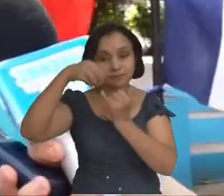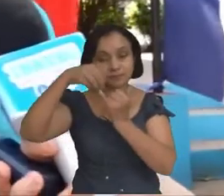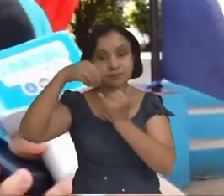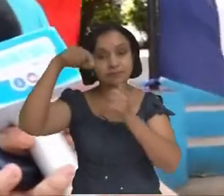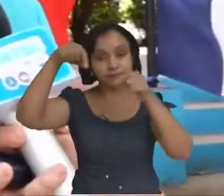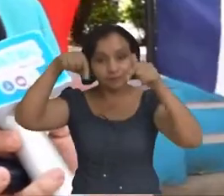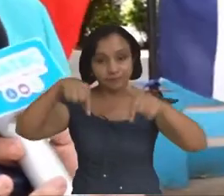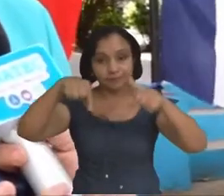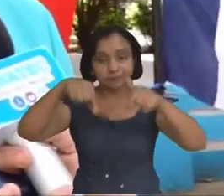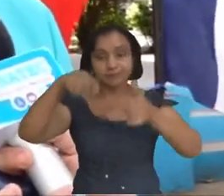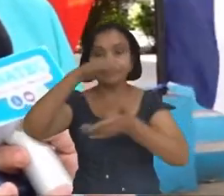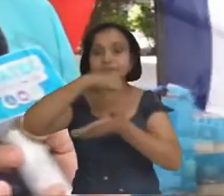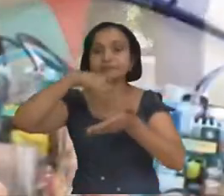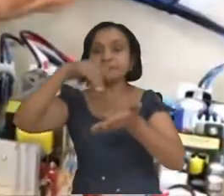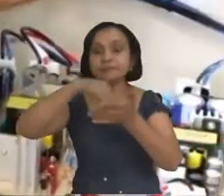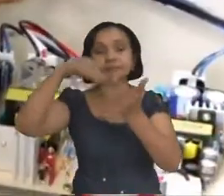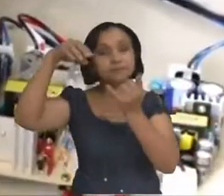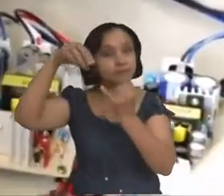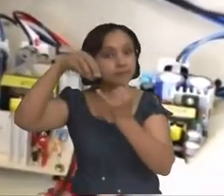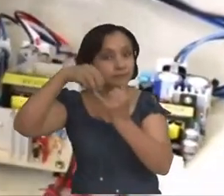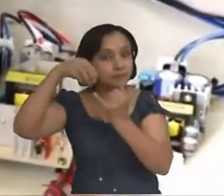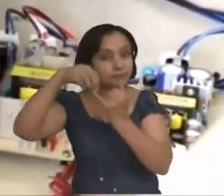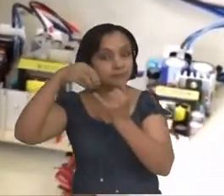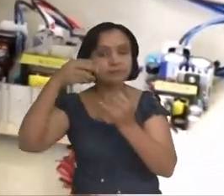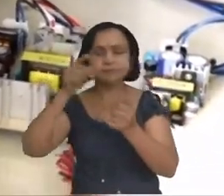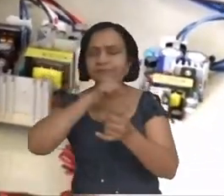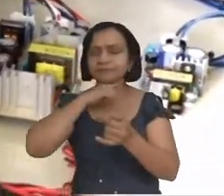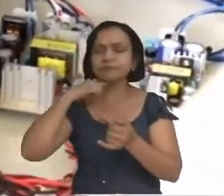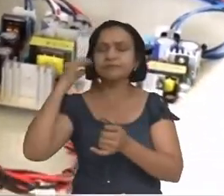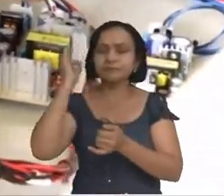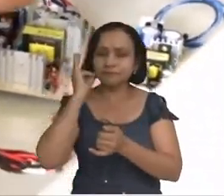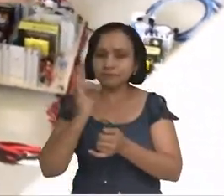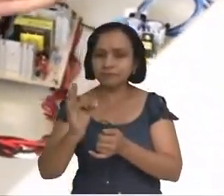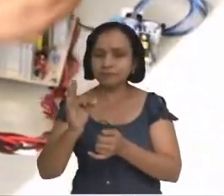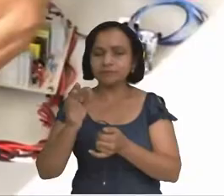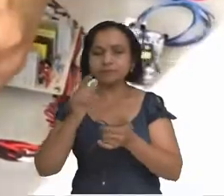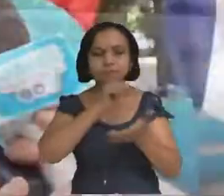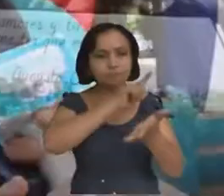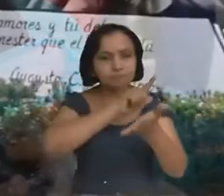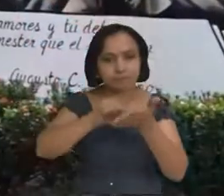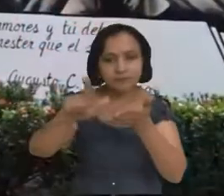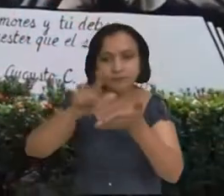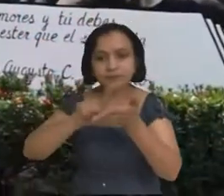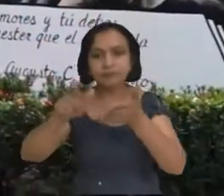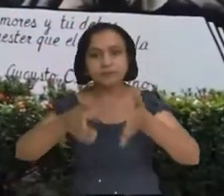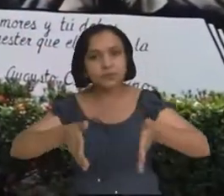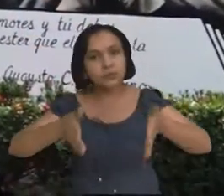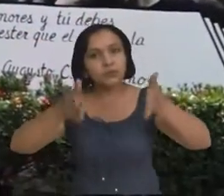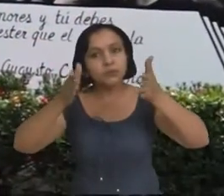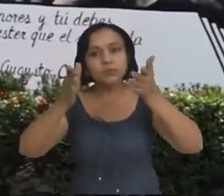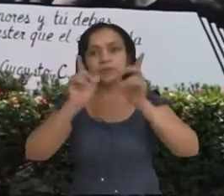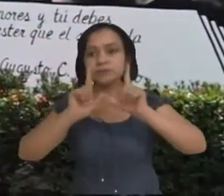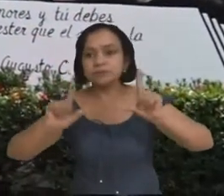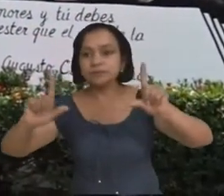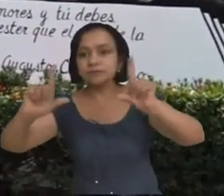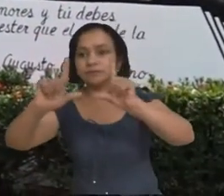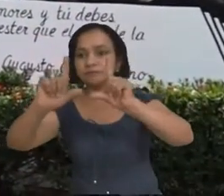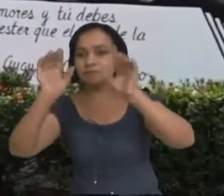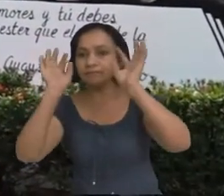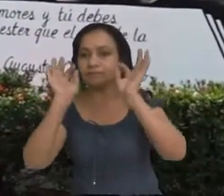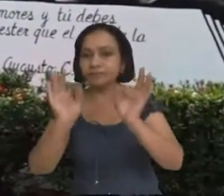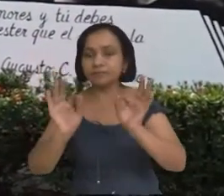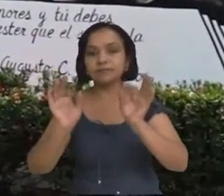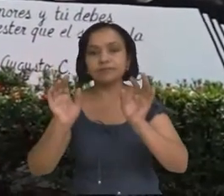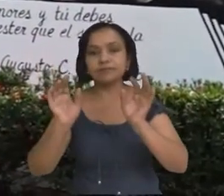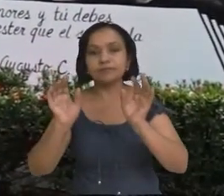en este Centro Tecnológico, asegurando mantenimiento de nuestro edificio, de las instalaciones, para